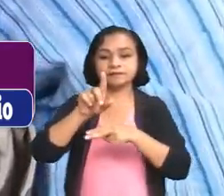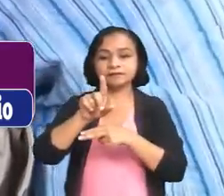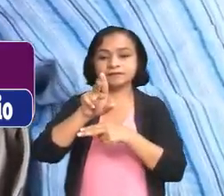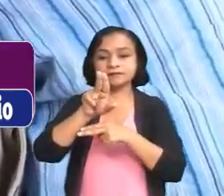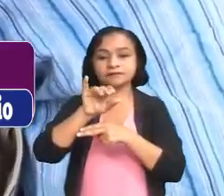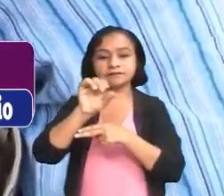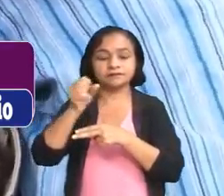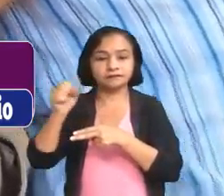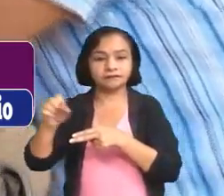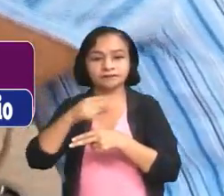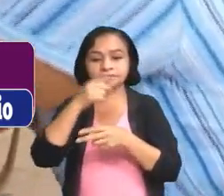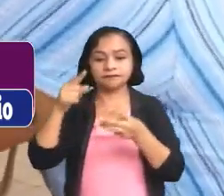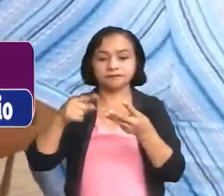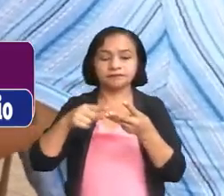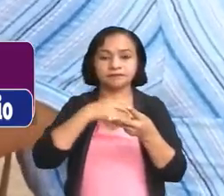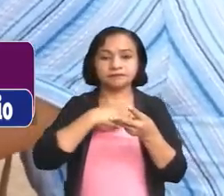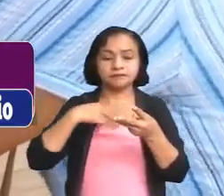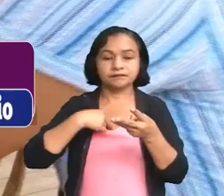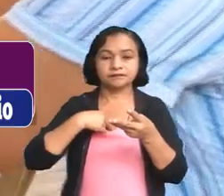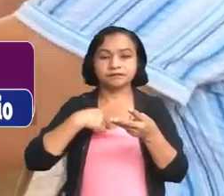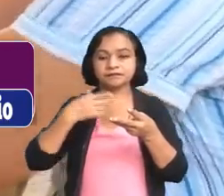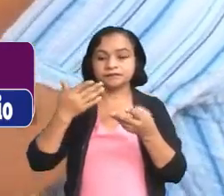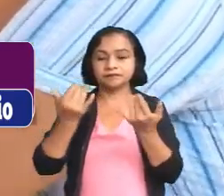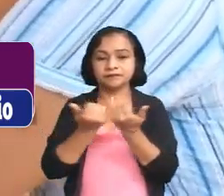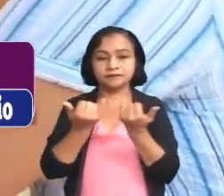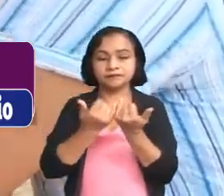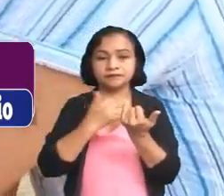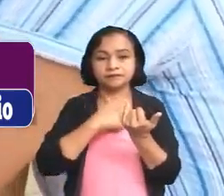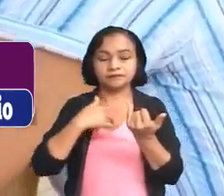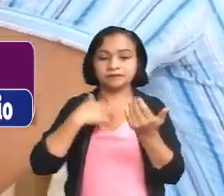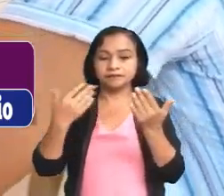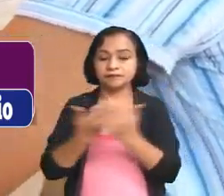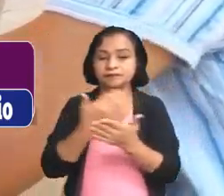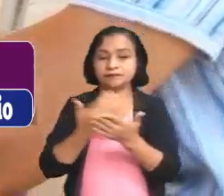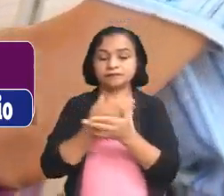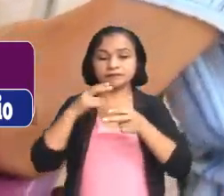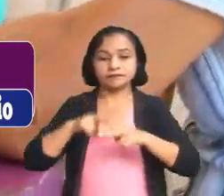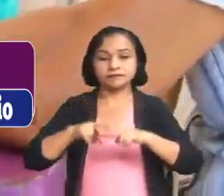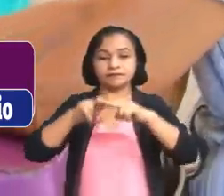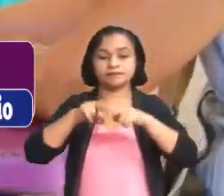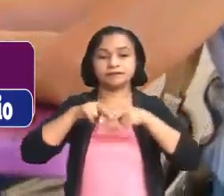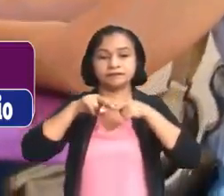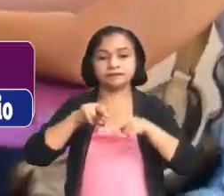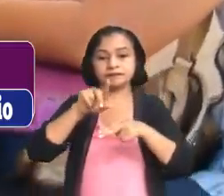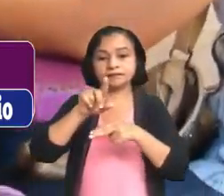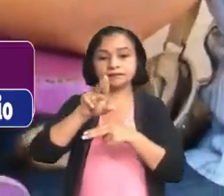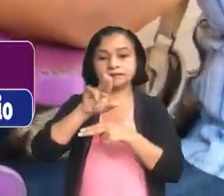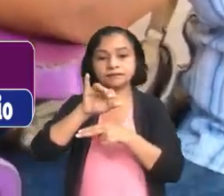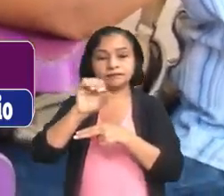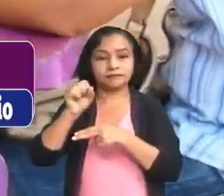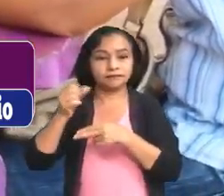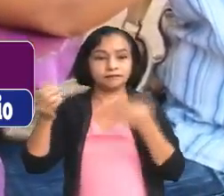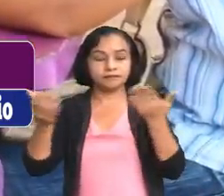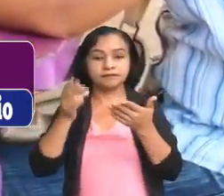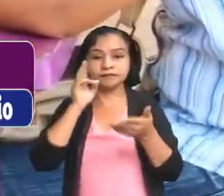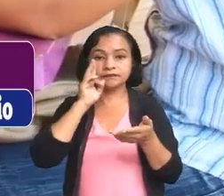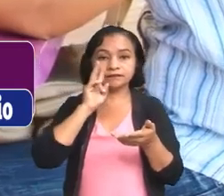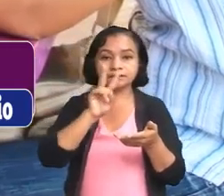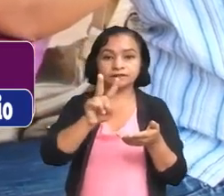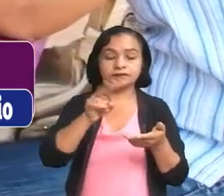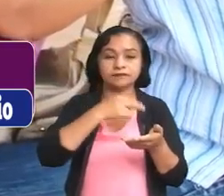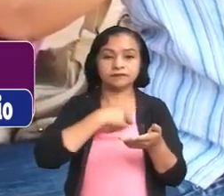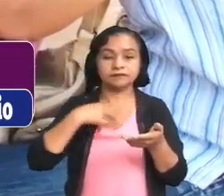ello, construido en la primera etapa de la revolución y ahora en la nueva etapa, precisamente rehabilitado. Vimos en qué se había